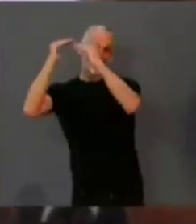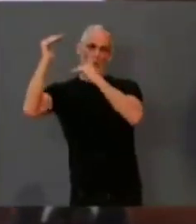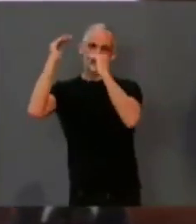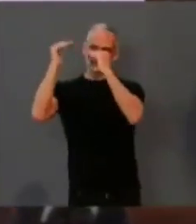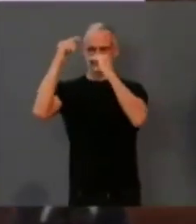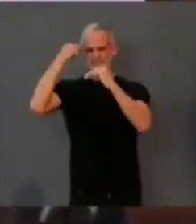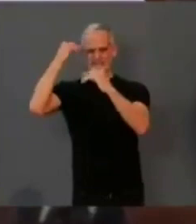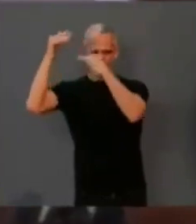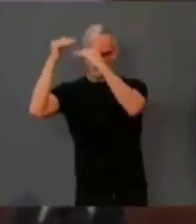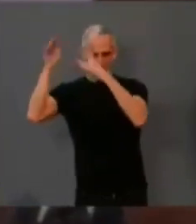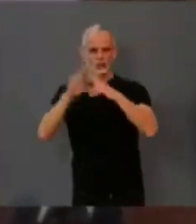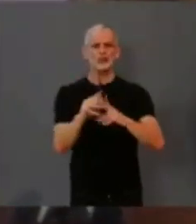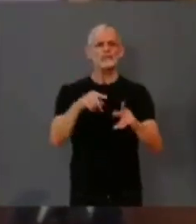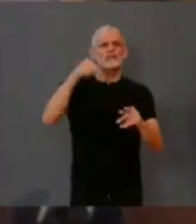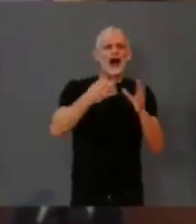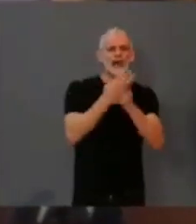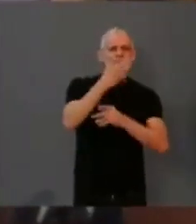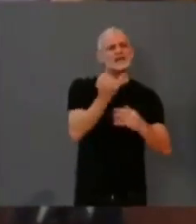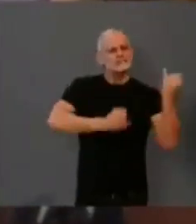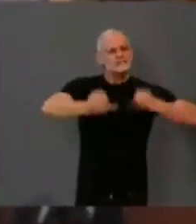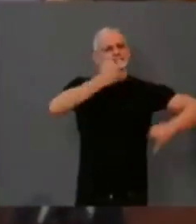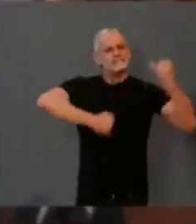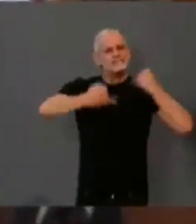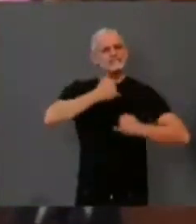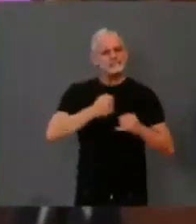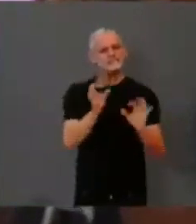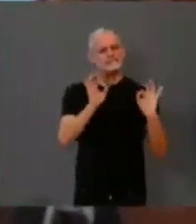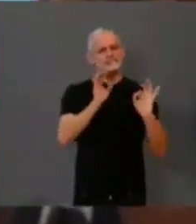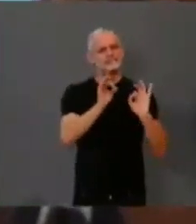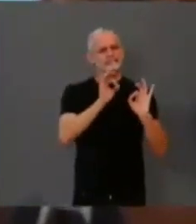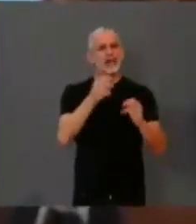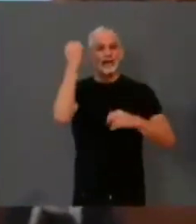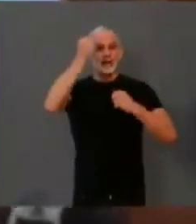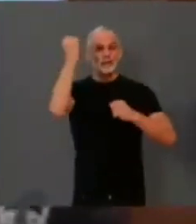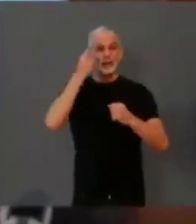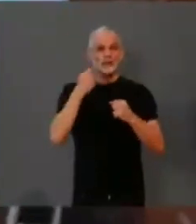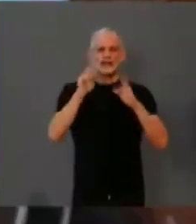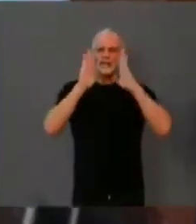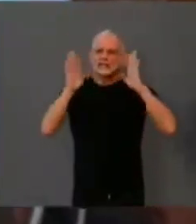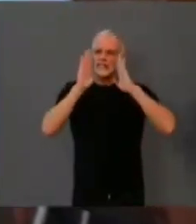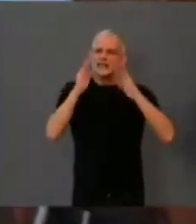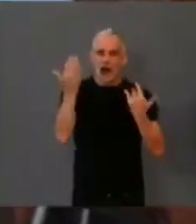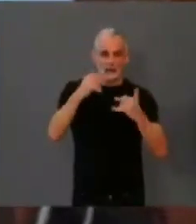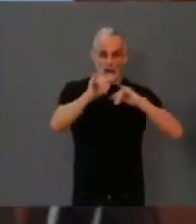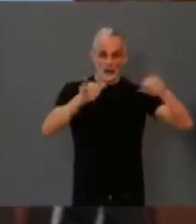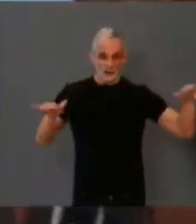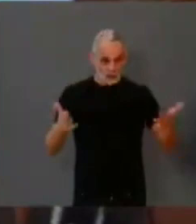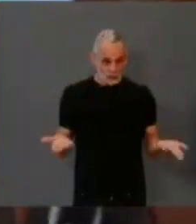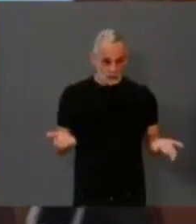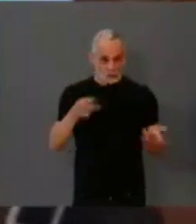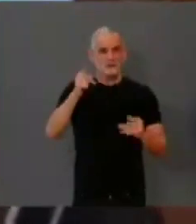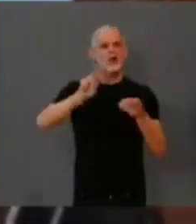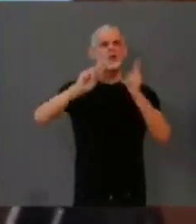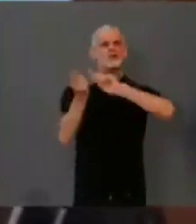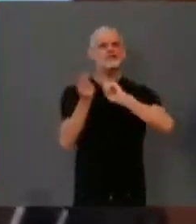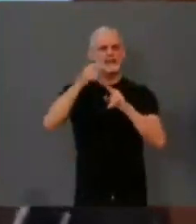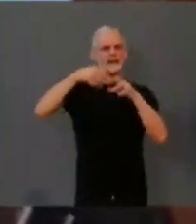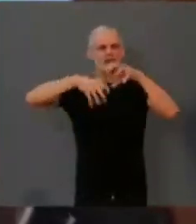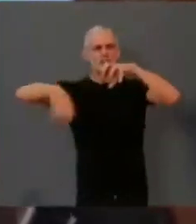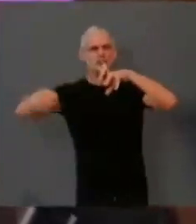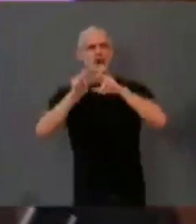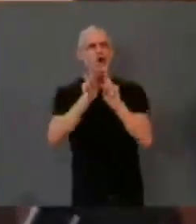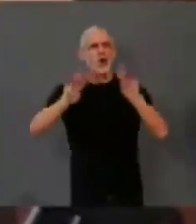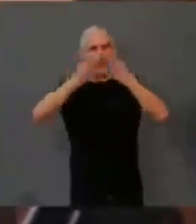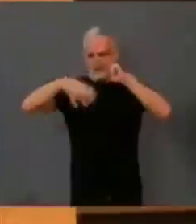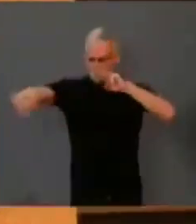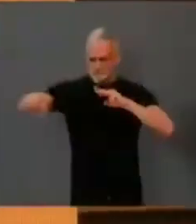adulando los chicos en el streaming a la mañana de lo importante de que los hayan escuchado de que un país unicef hayan